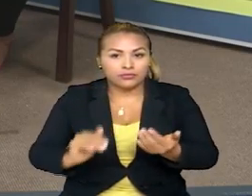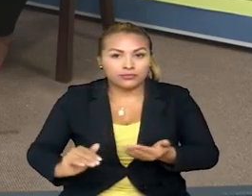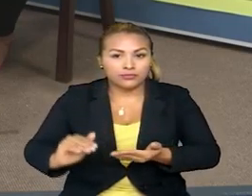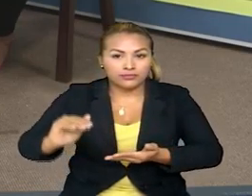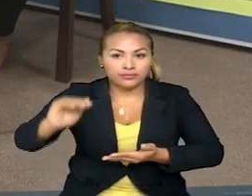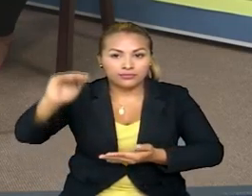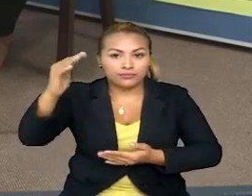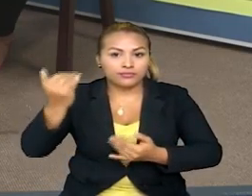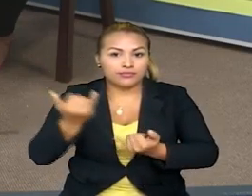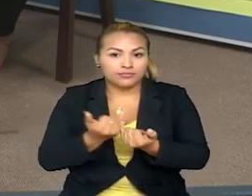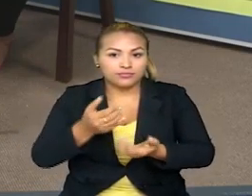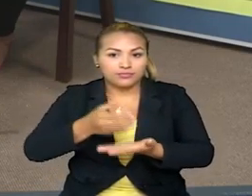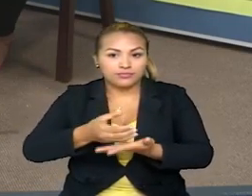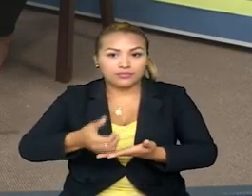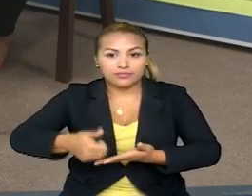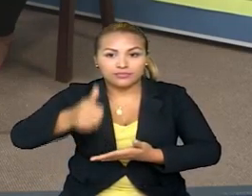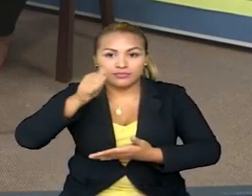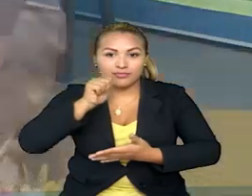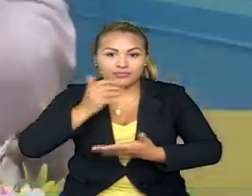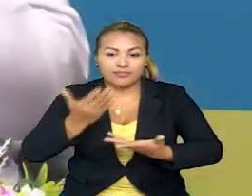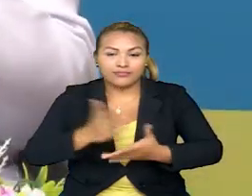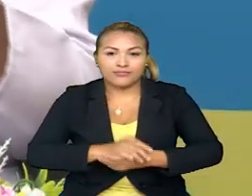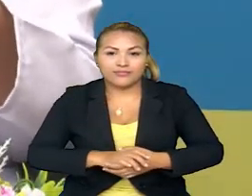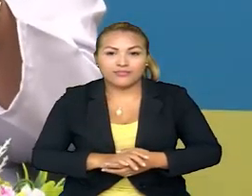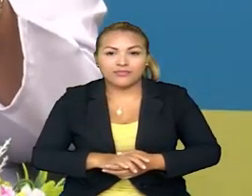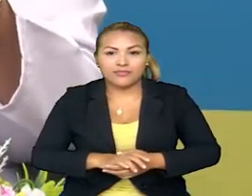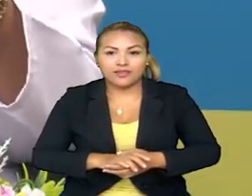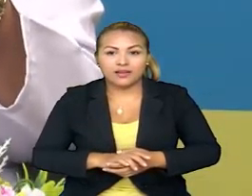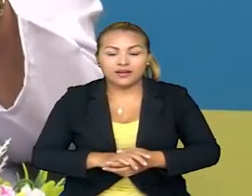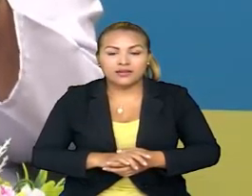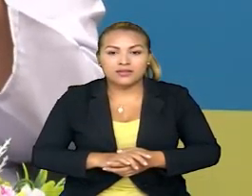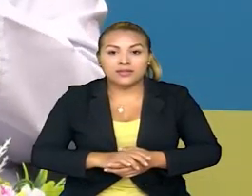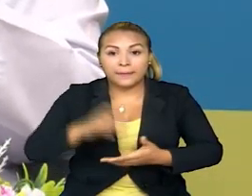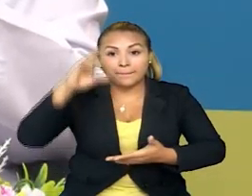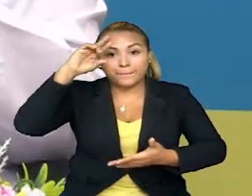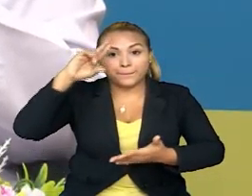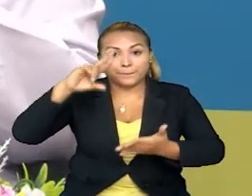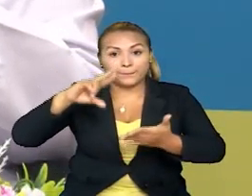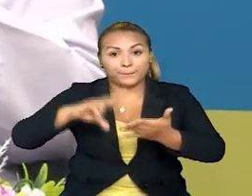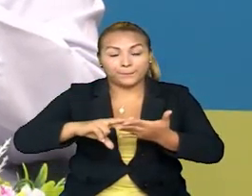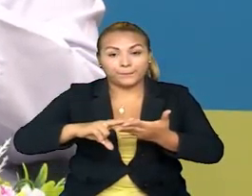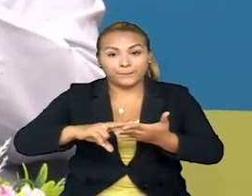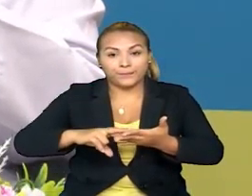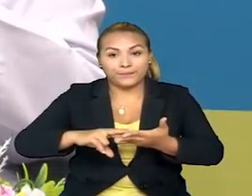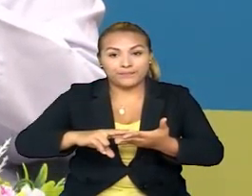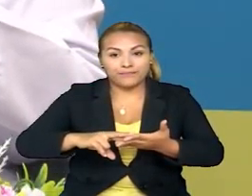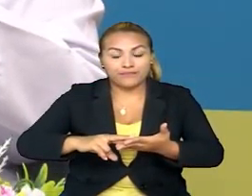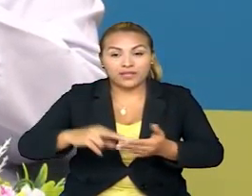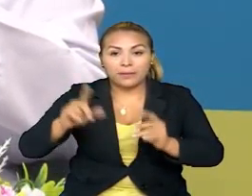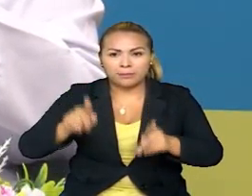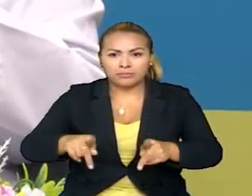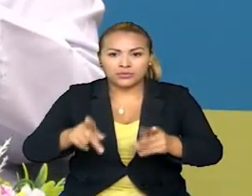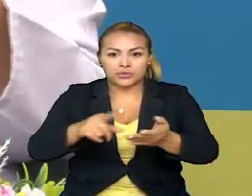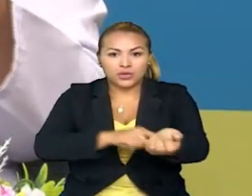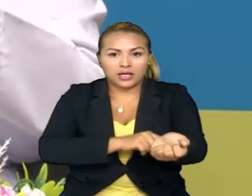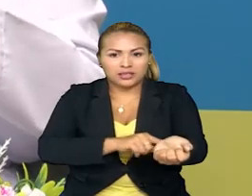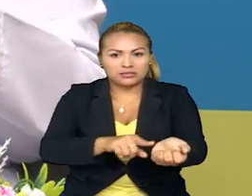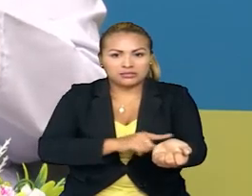un vaso de fresco que cuanto más a un niño recordemos que el diabético cuál es la mejor alimentación del diabético